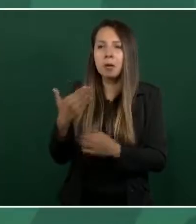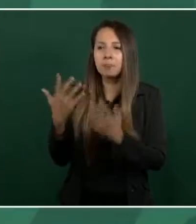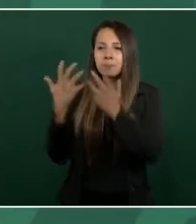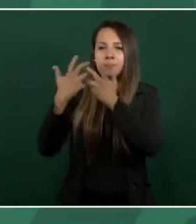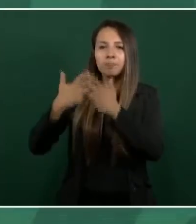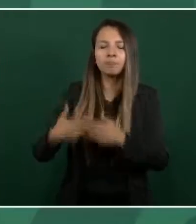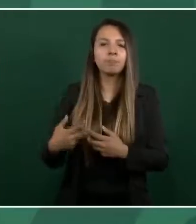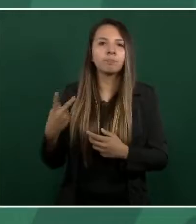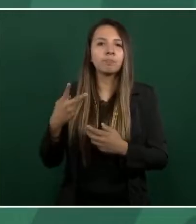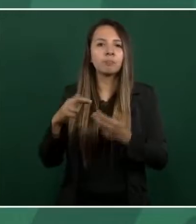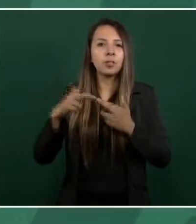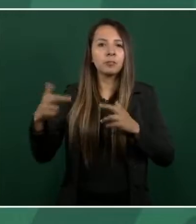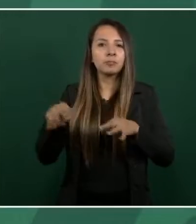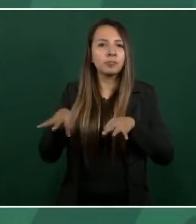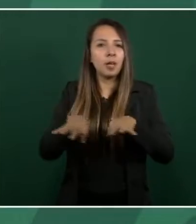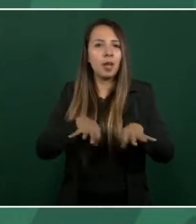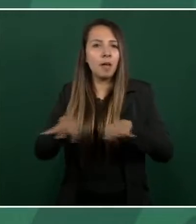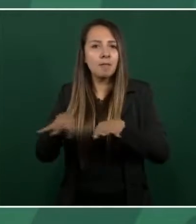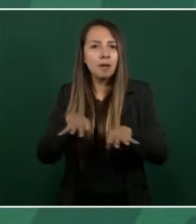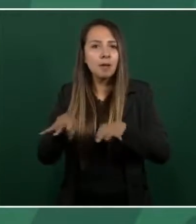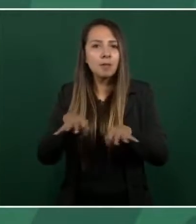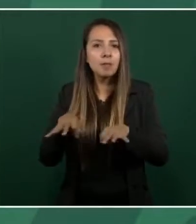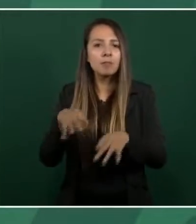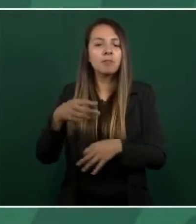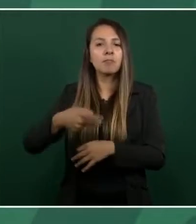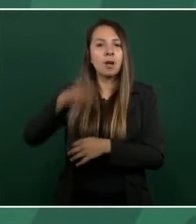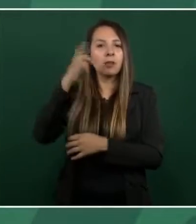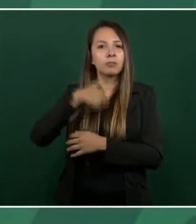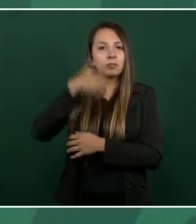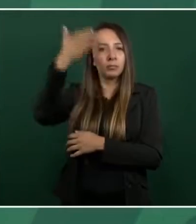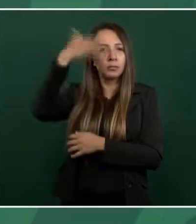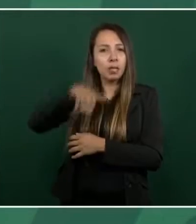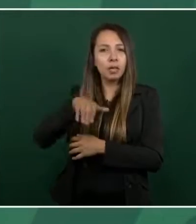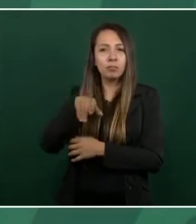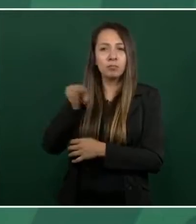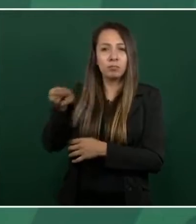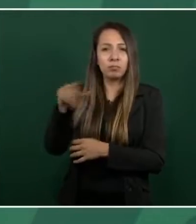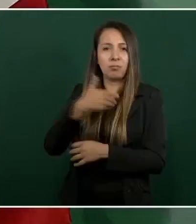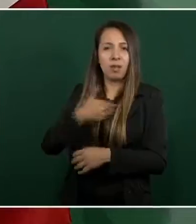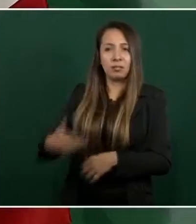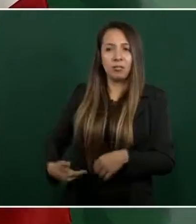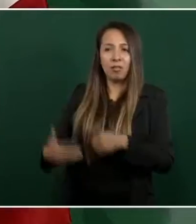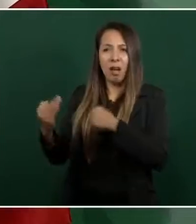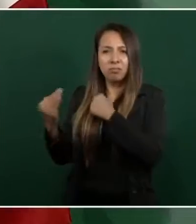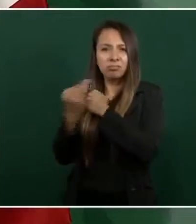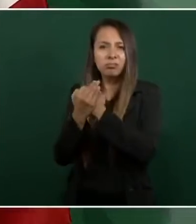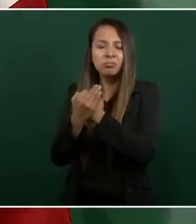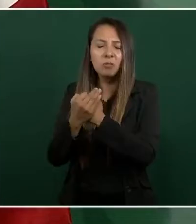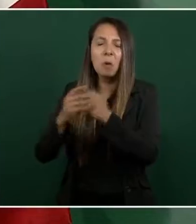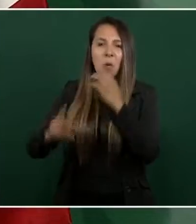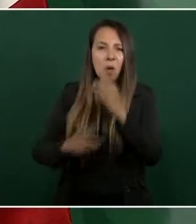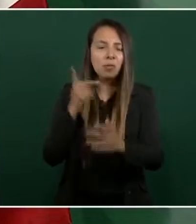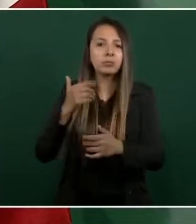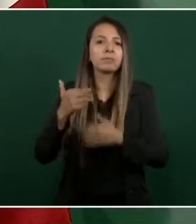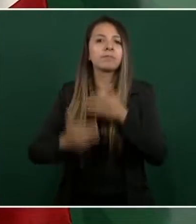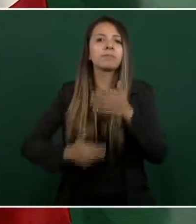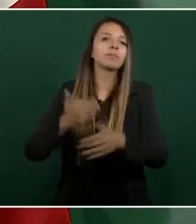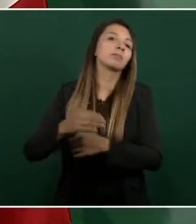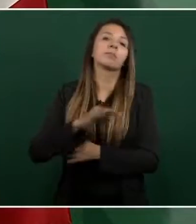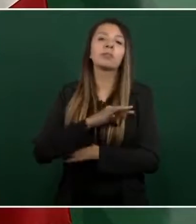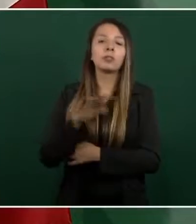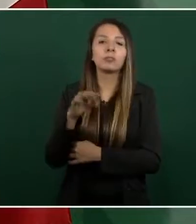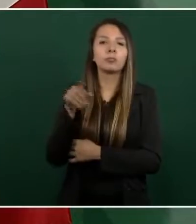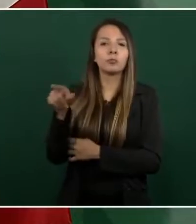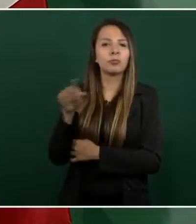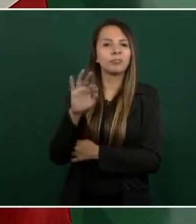los responsables del área, pero sabemos que con su respaldo, presidente, saldremos nuevamente adelante. Usted sabiamente